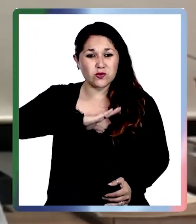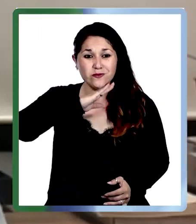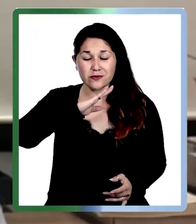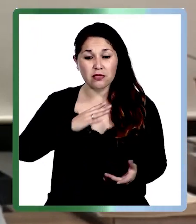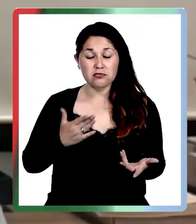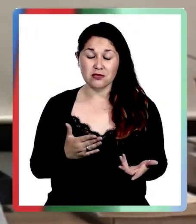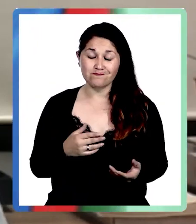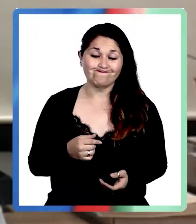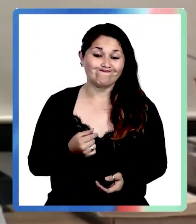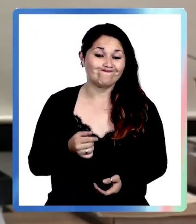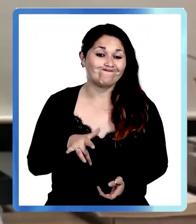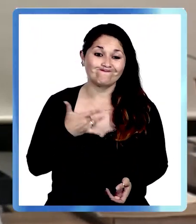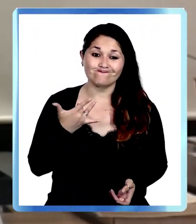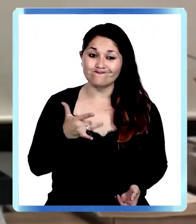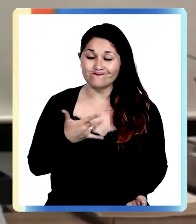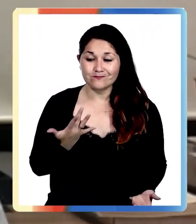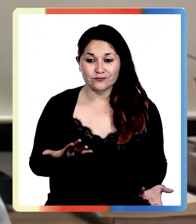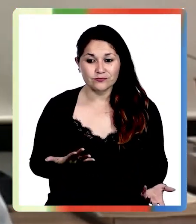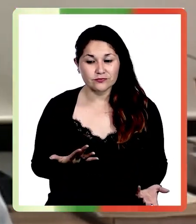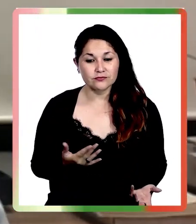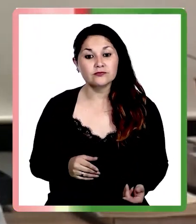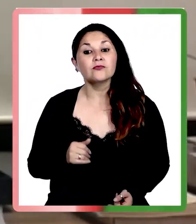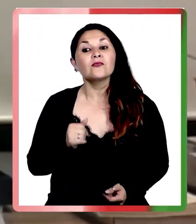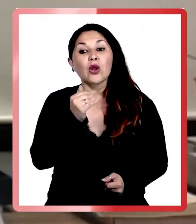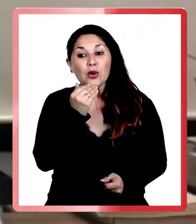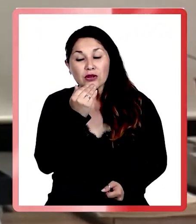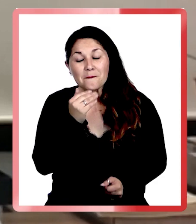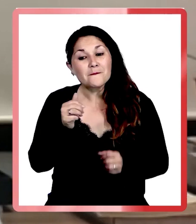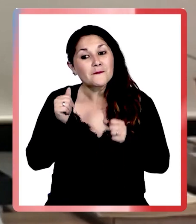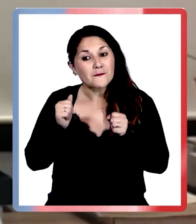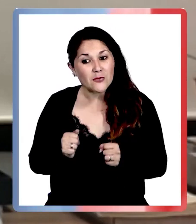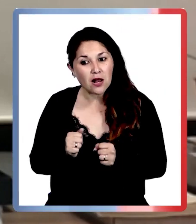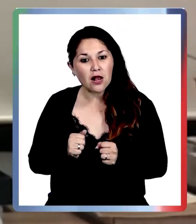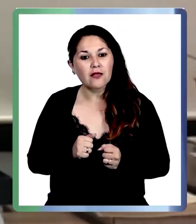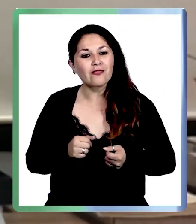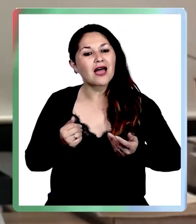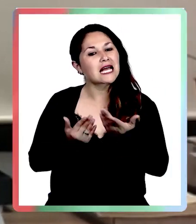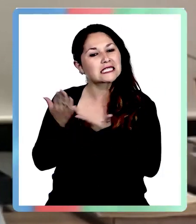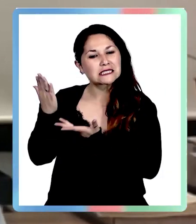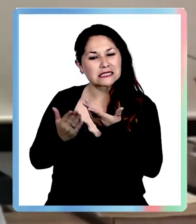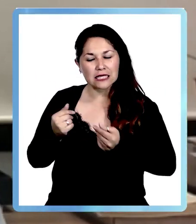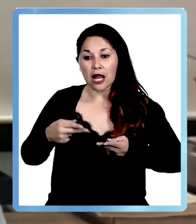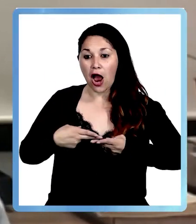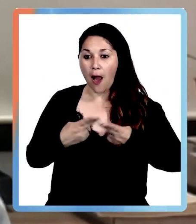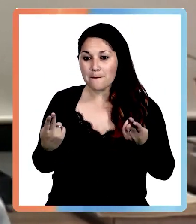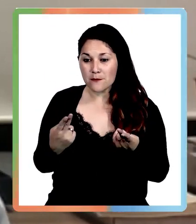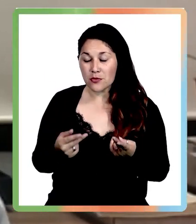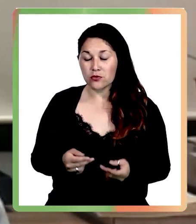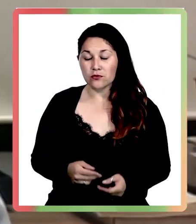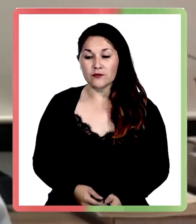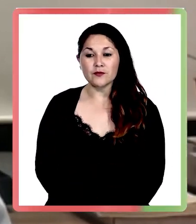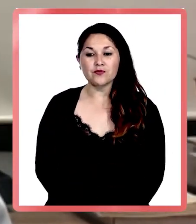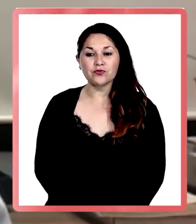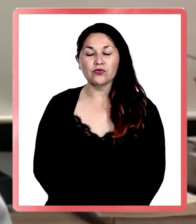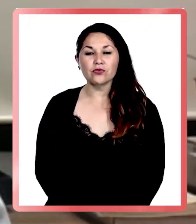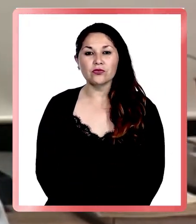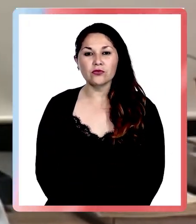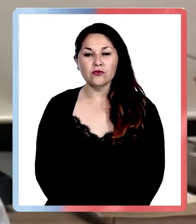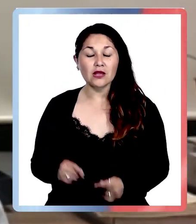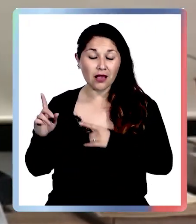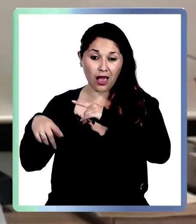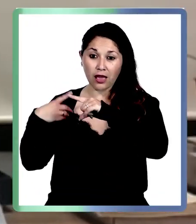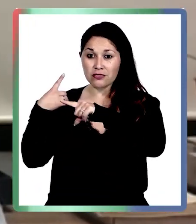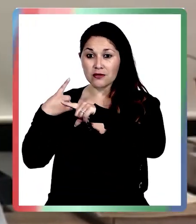sistema, que desgraciadamente podría también arrastrar al sistema público de salud. Además de eso, hay otro